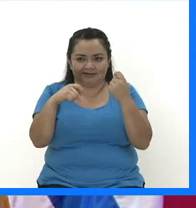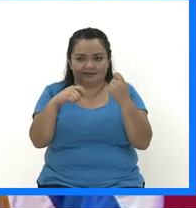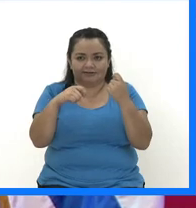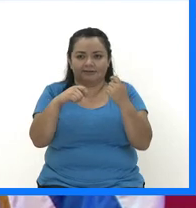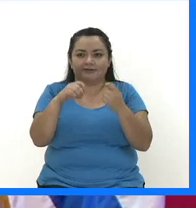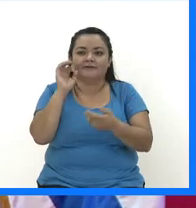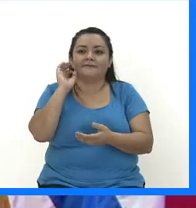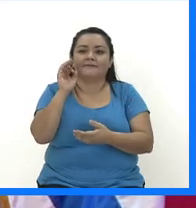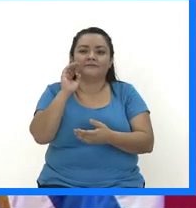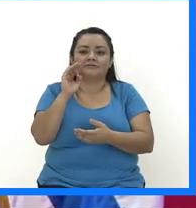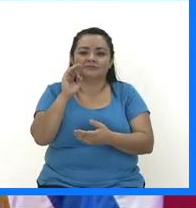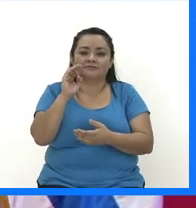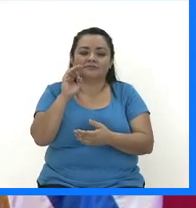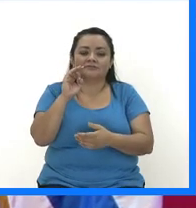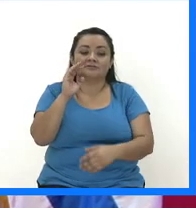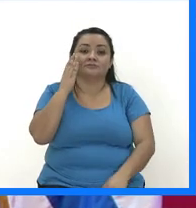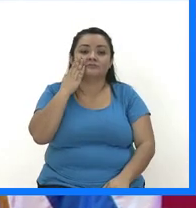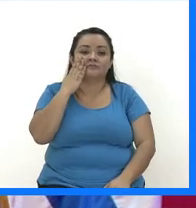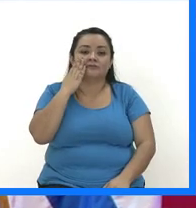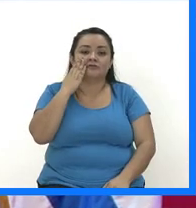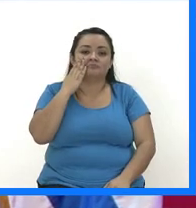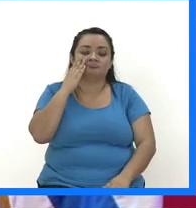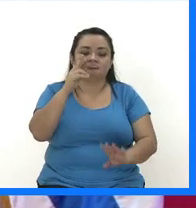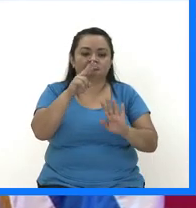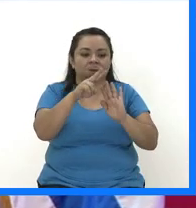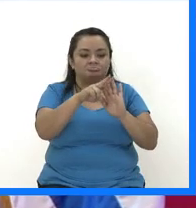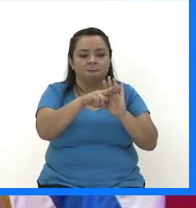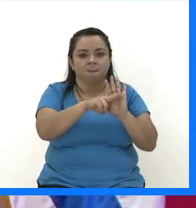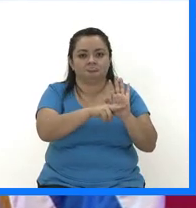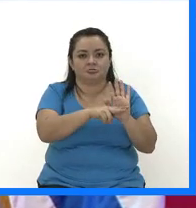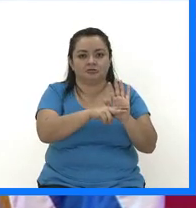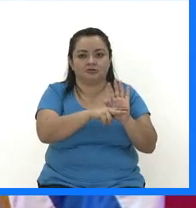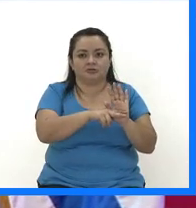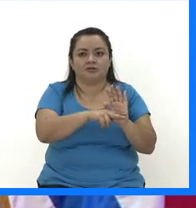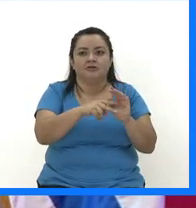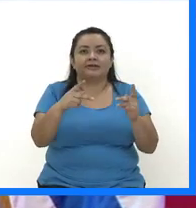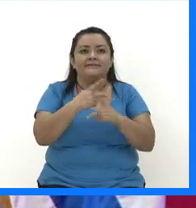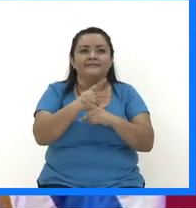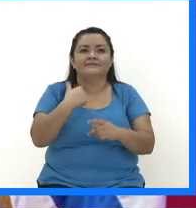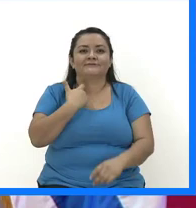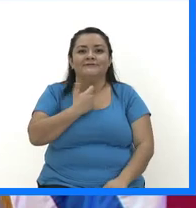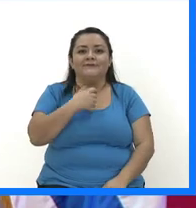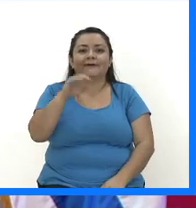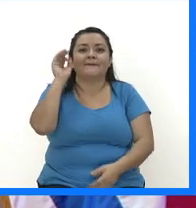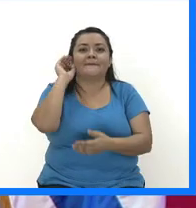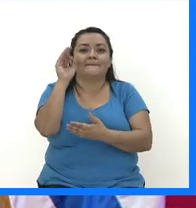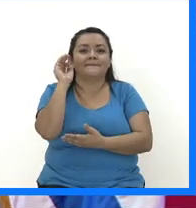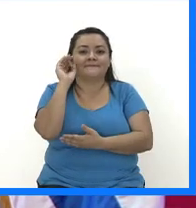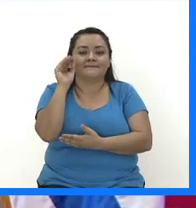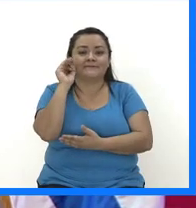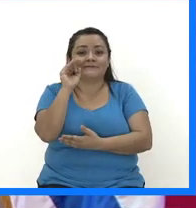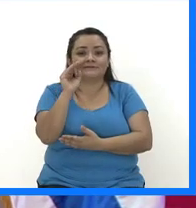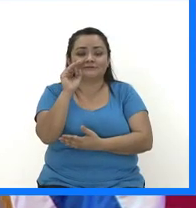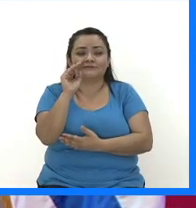tenemos pastores enterrando su mamá y el caso más grave que tenemos es que uno de los pastores no puede ni siquiera volar al país para despedir a su